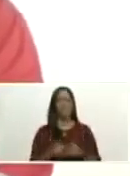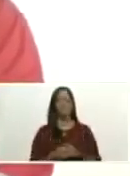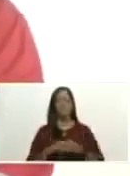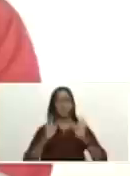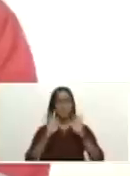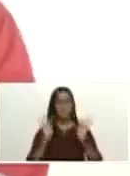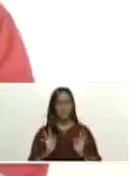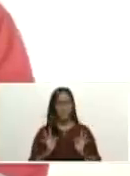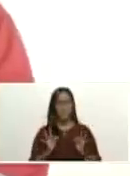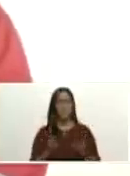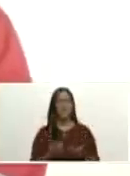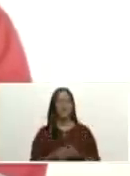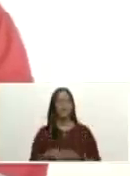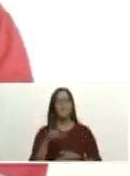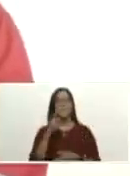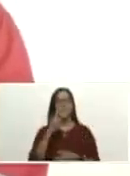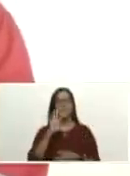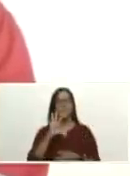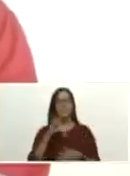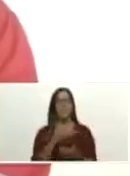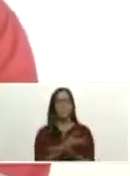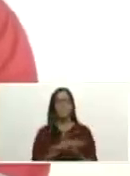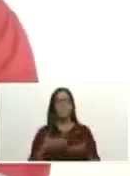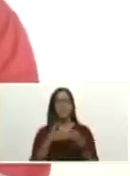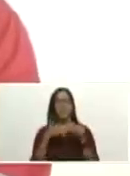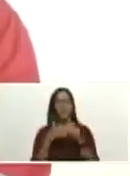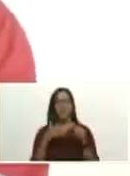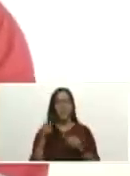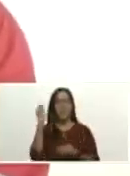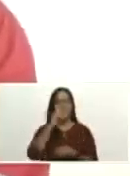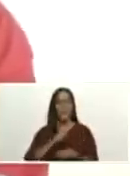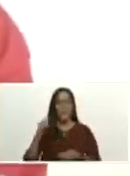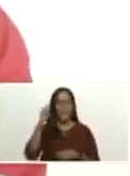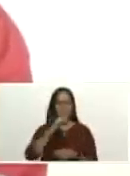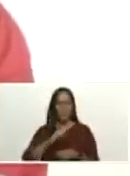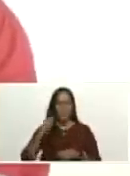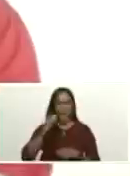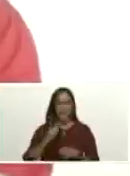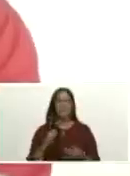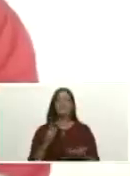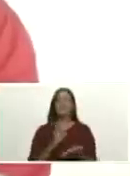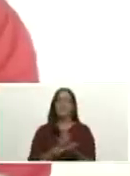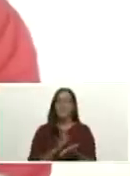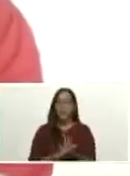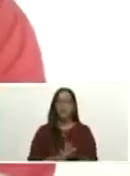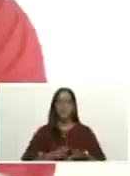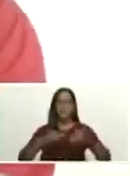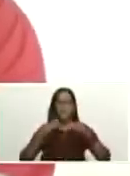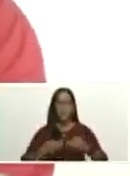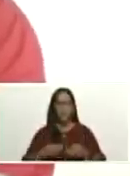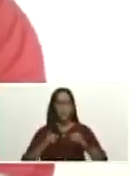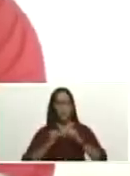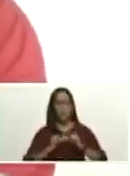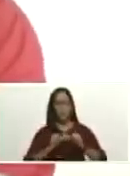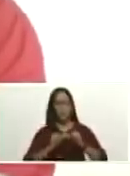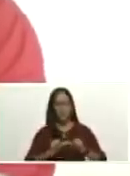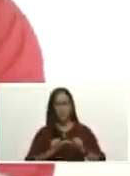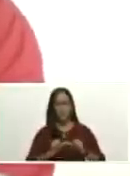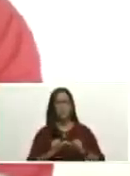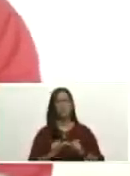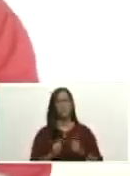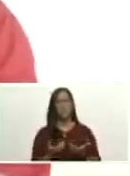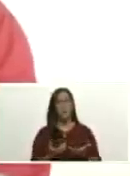se traduce en 25 millones de dólares mensuales estables, seguros, continuos, para así